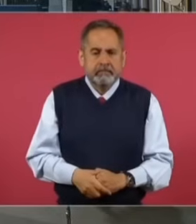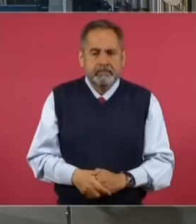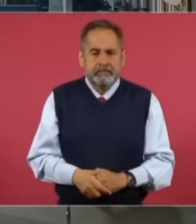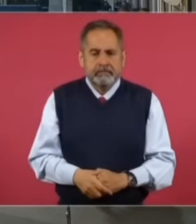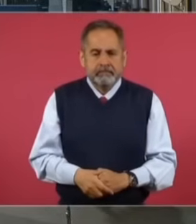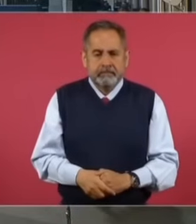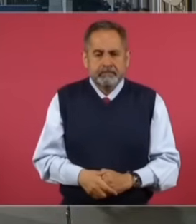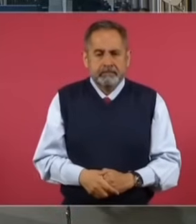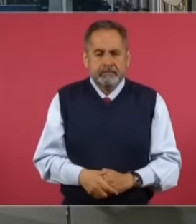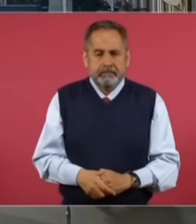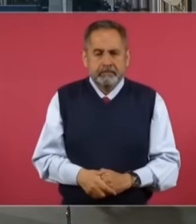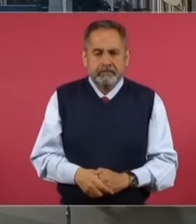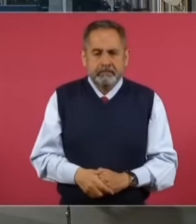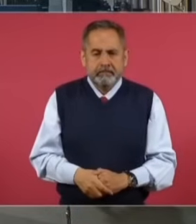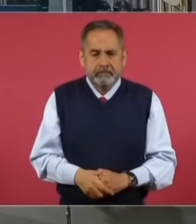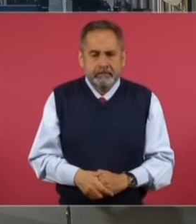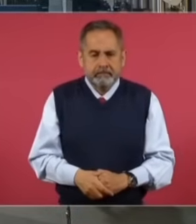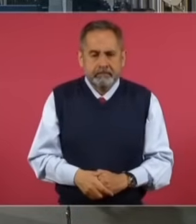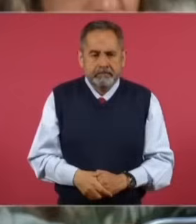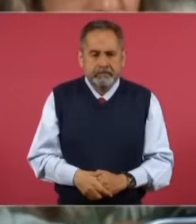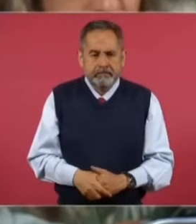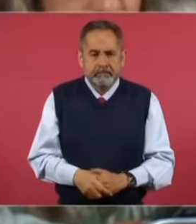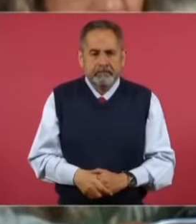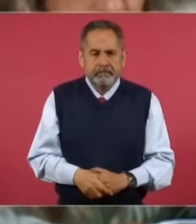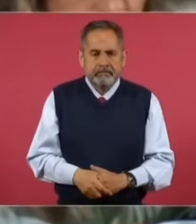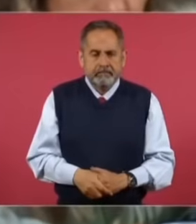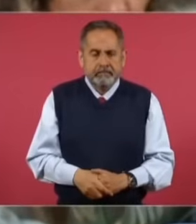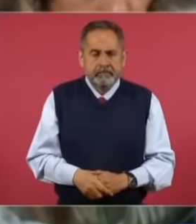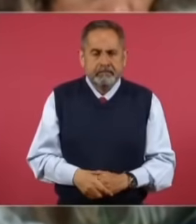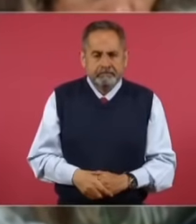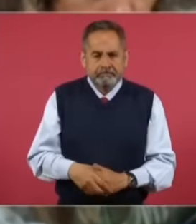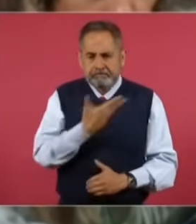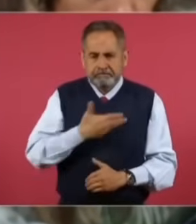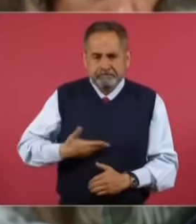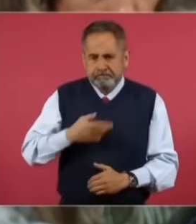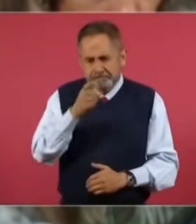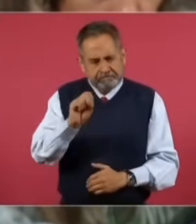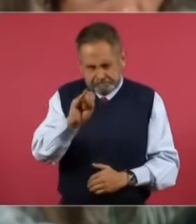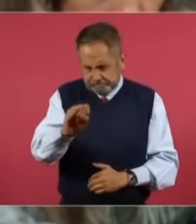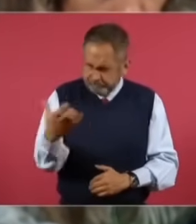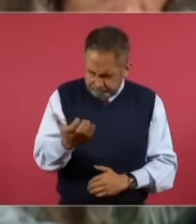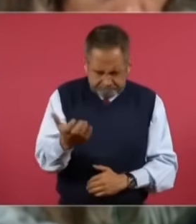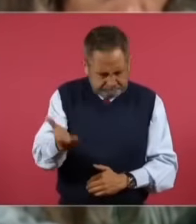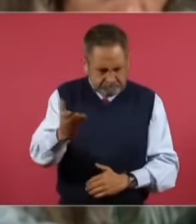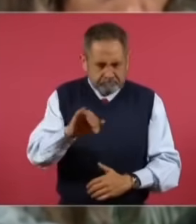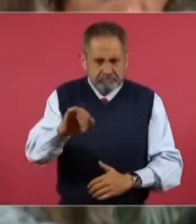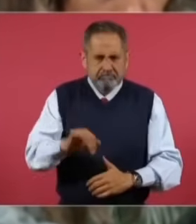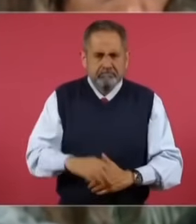un exsecretario de la Defensa. Que se actúe.